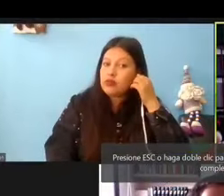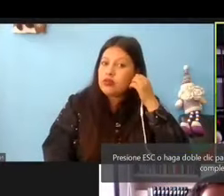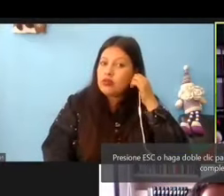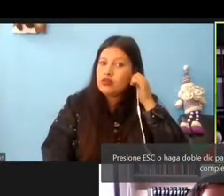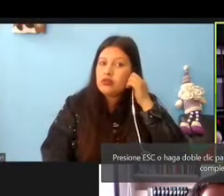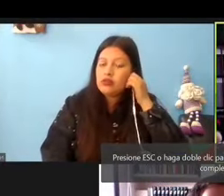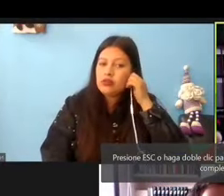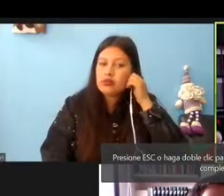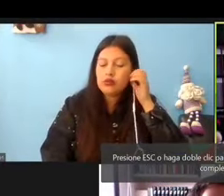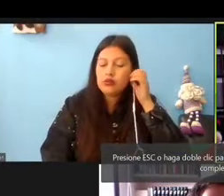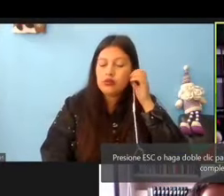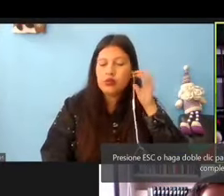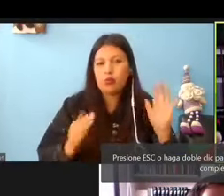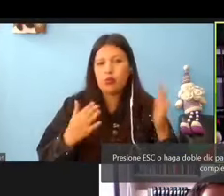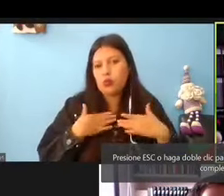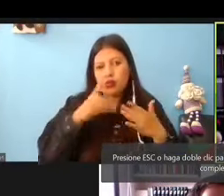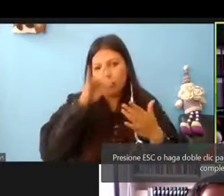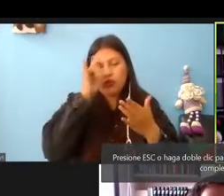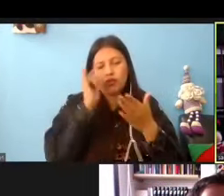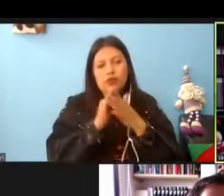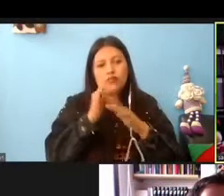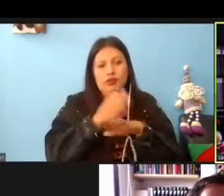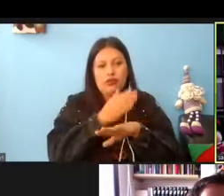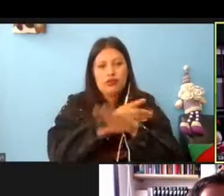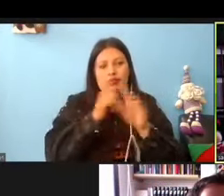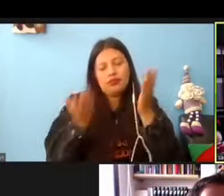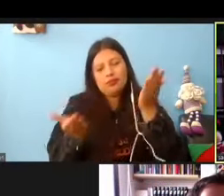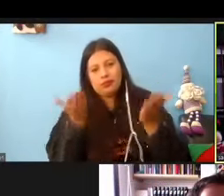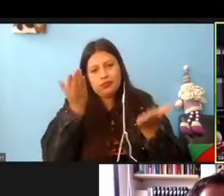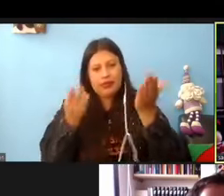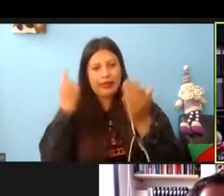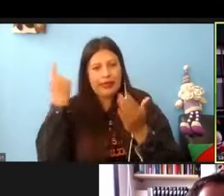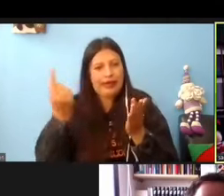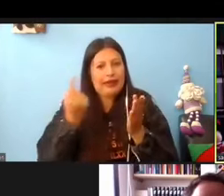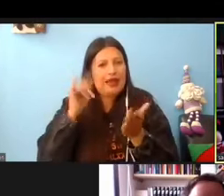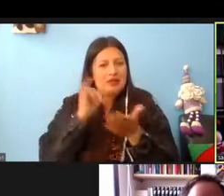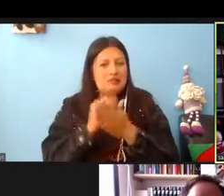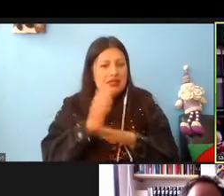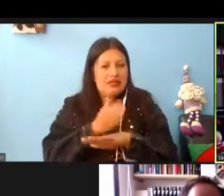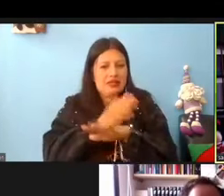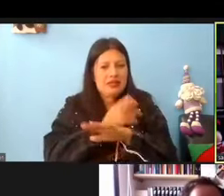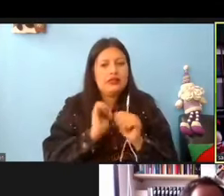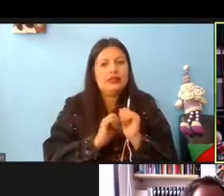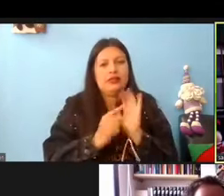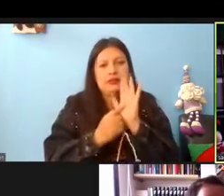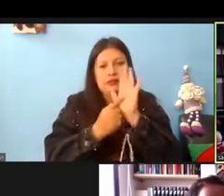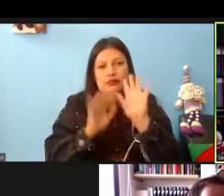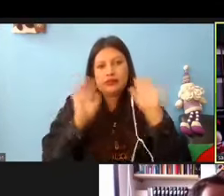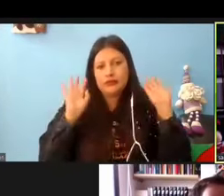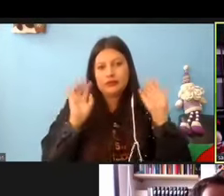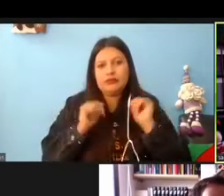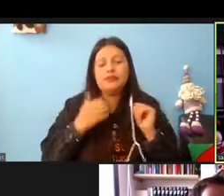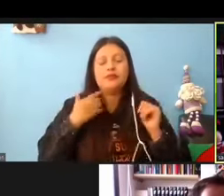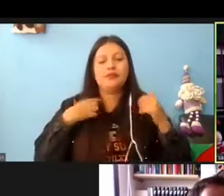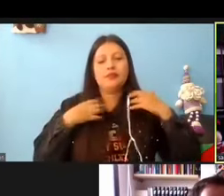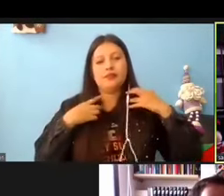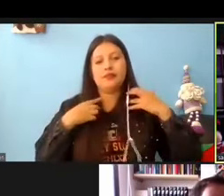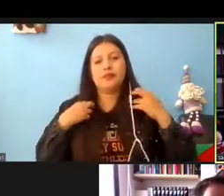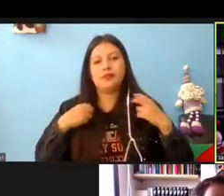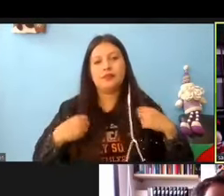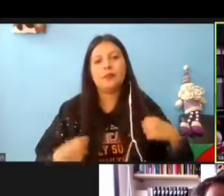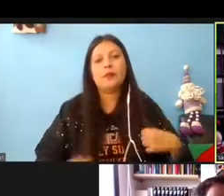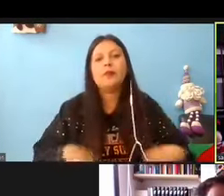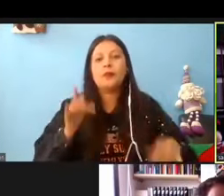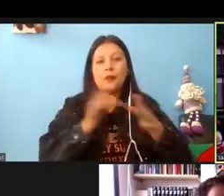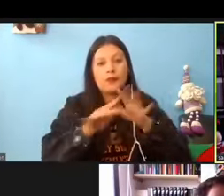que pues yo había hecho como un balance de esto que les presenté, ¿no? Como un